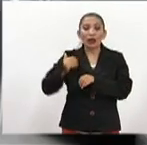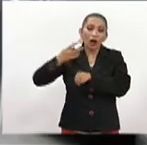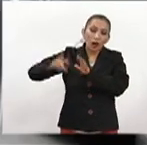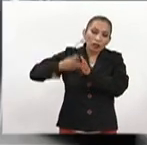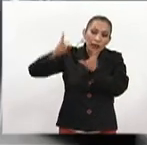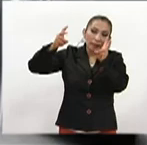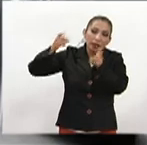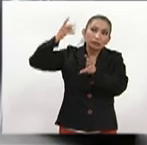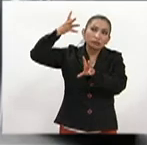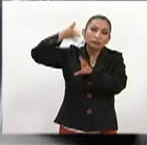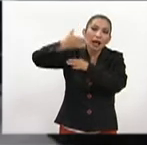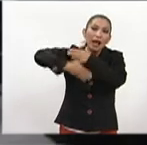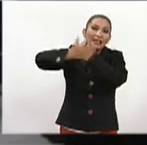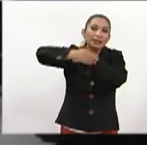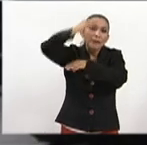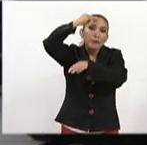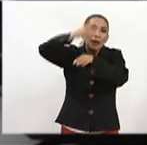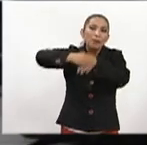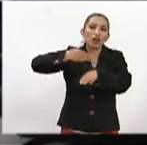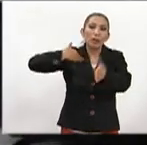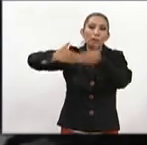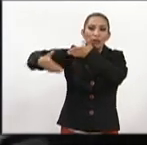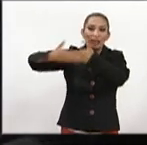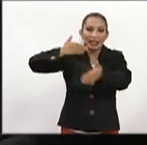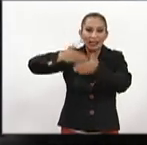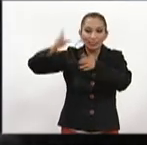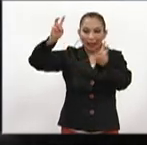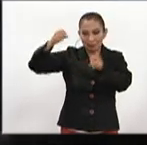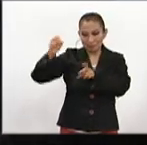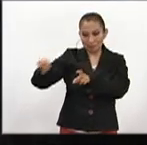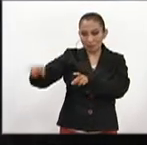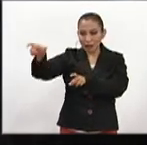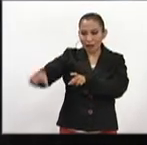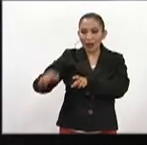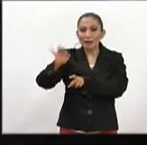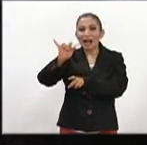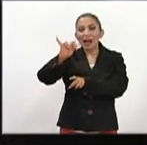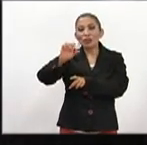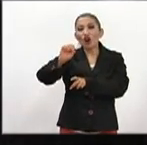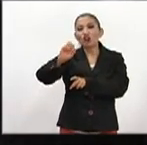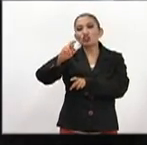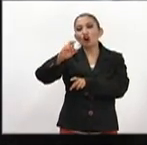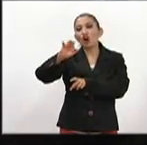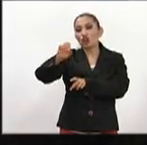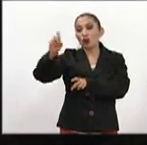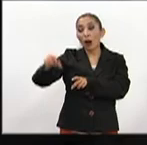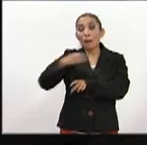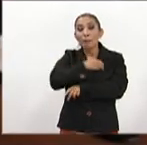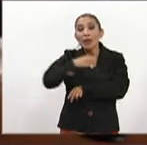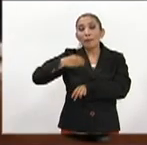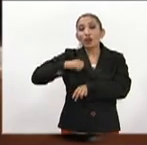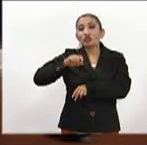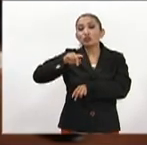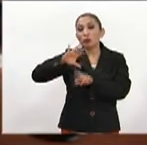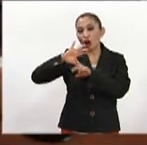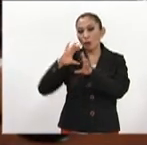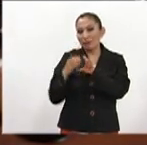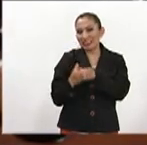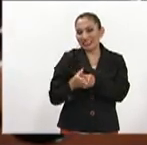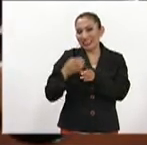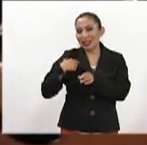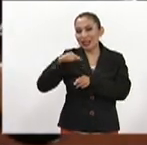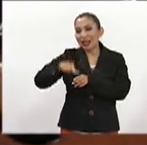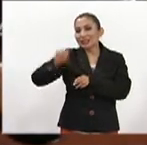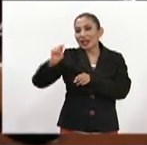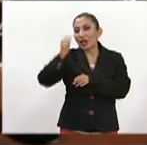replanteamiento de los logros del Archivo de la Memoria de la Modernidad por parte de Fernando Osorio Alarcón, miembro del Subcomité de la